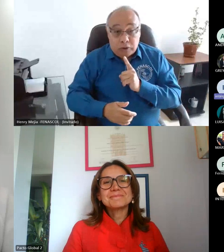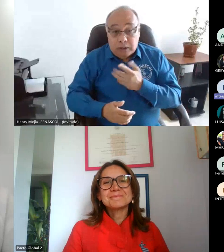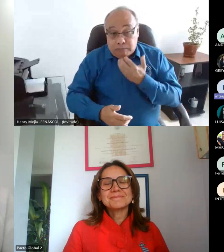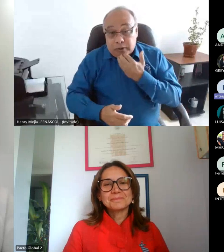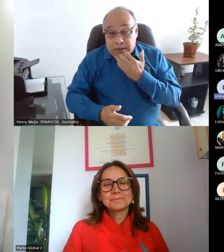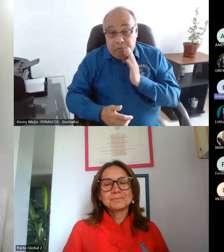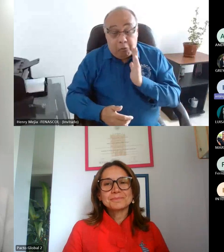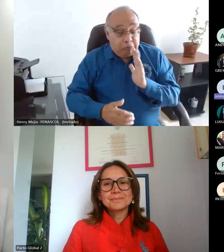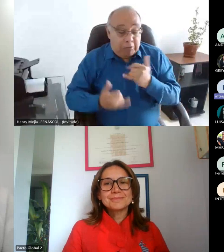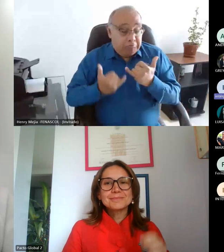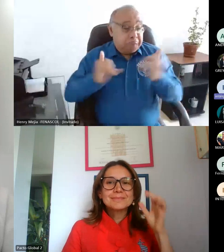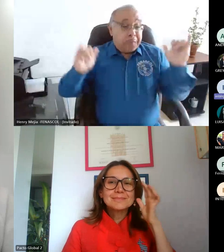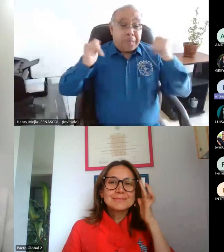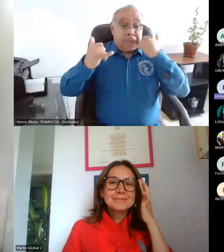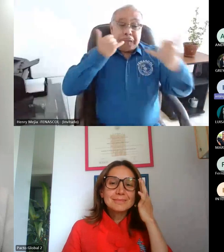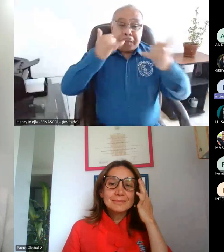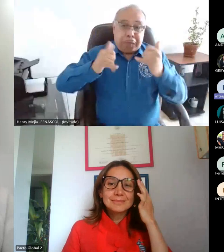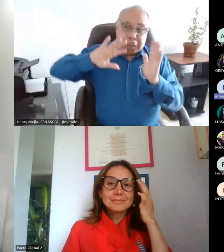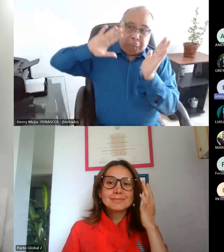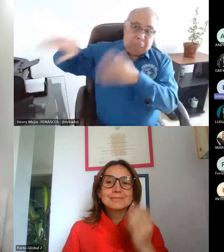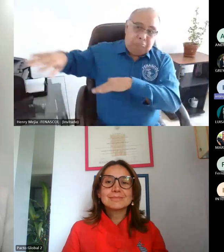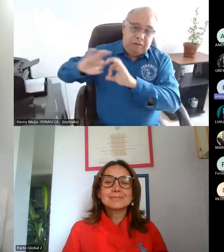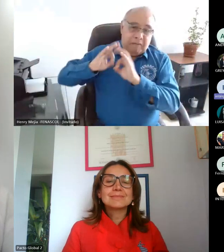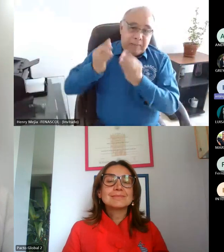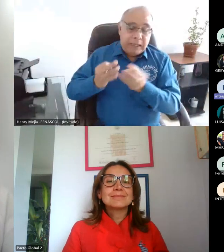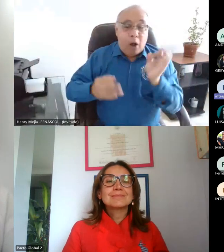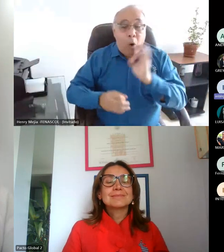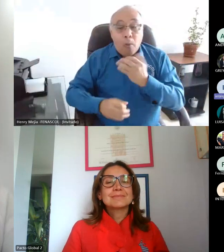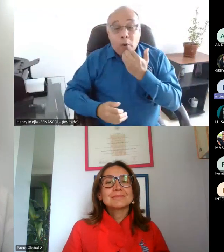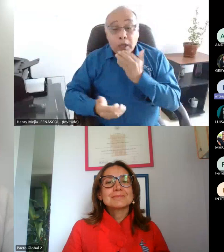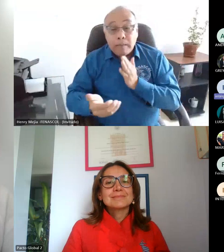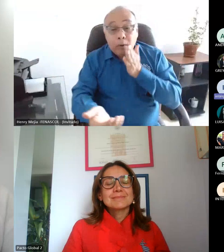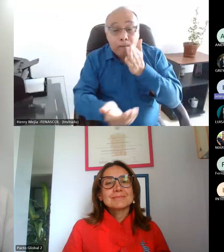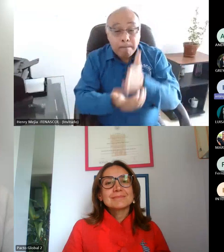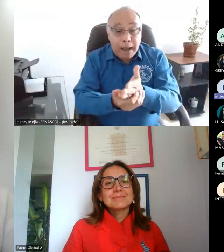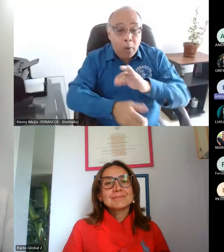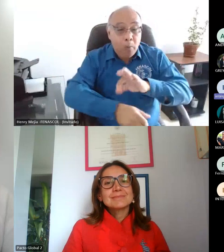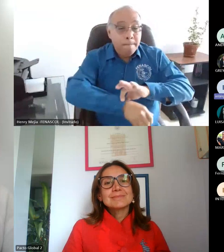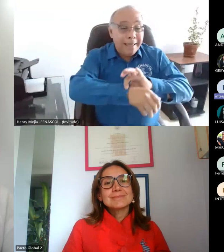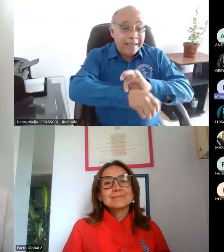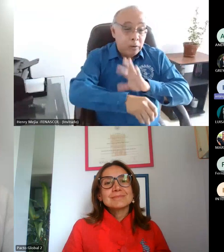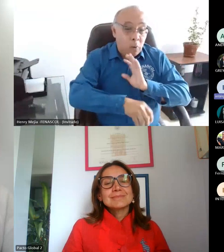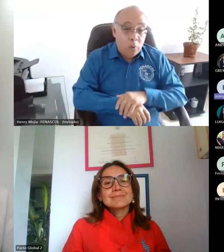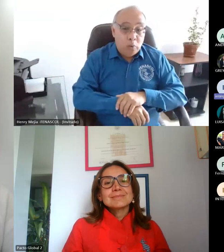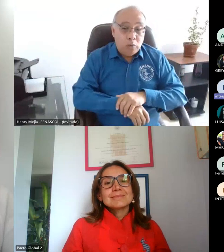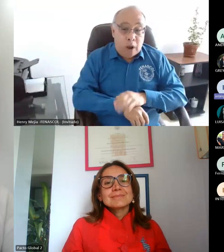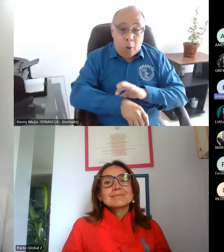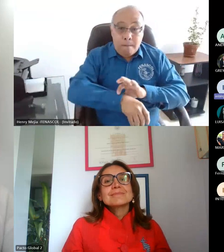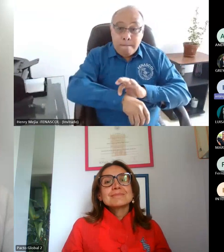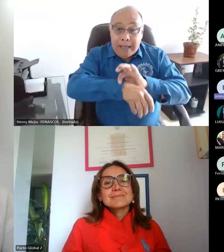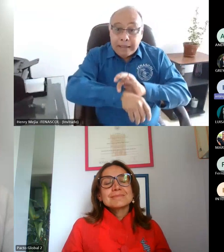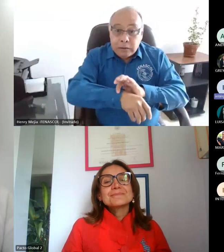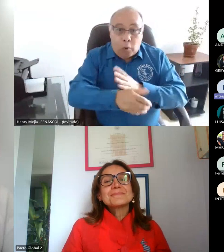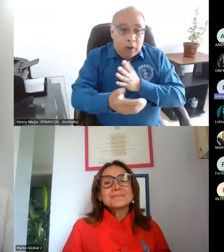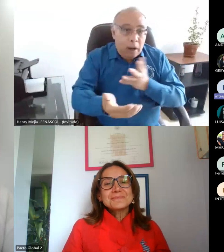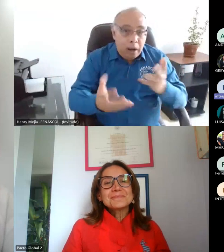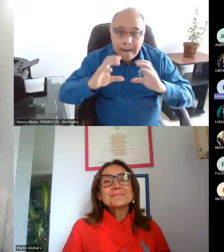a medias pero pues ahorita somos más autónomos independientes ya no dependemos de la familia